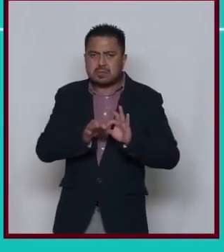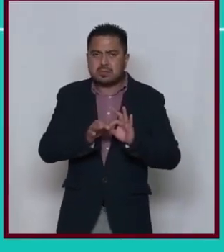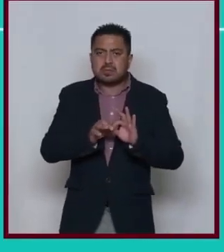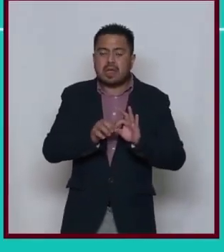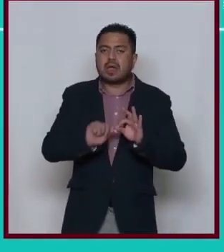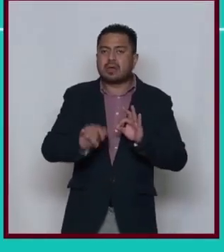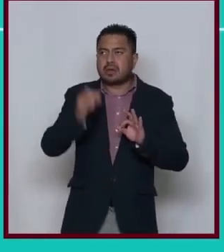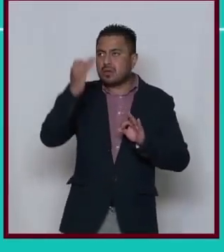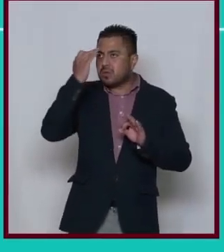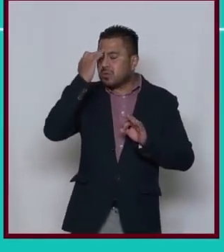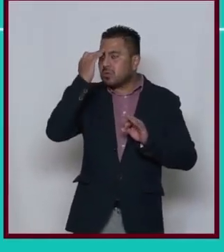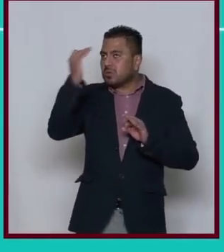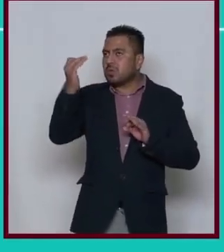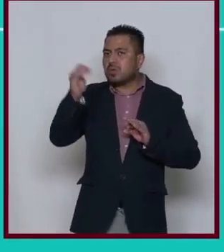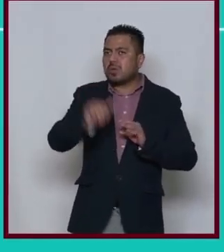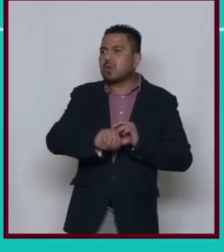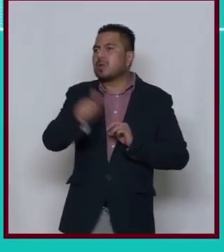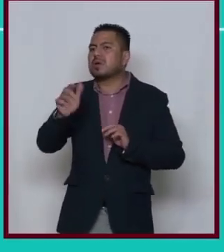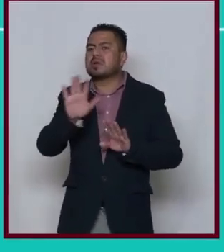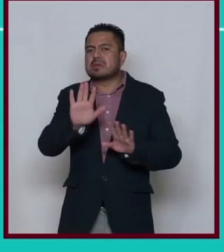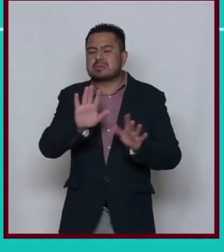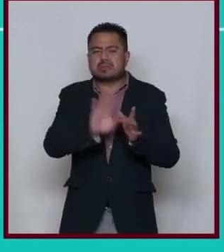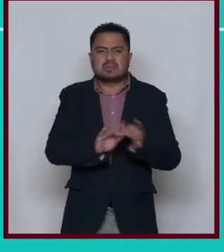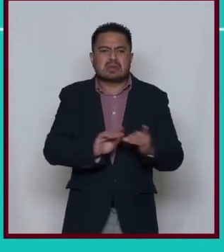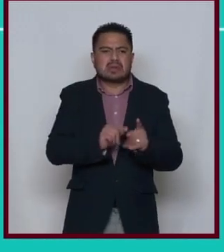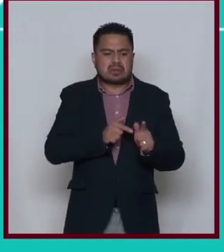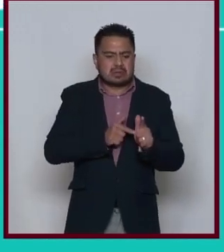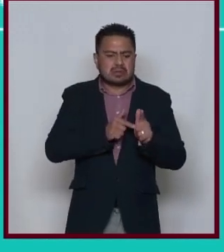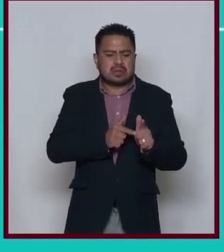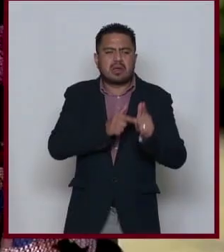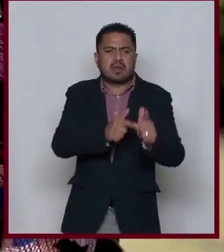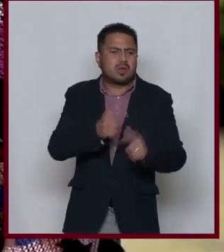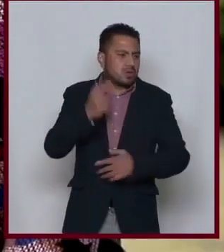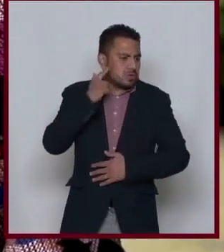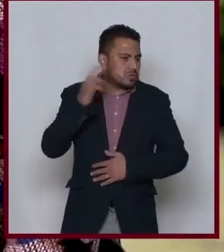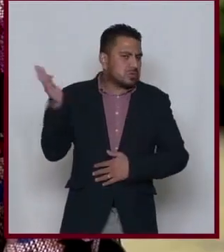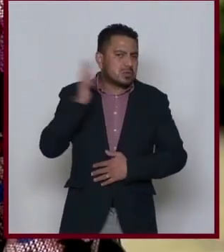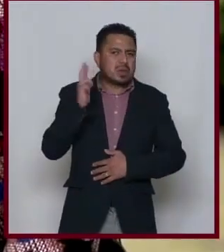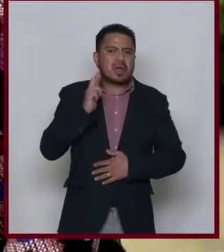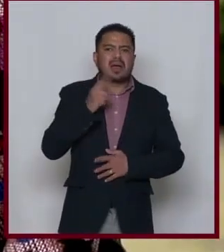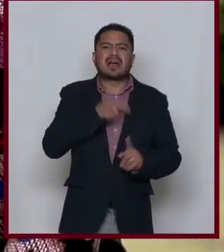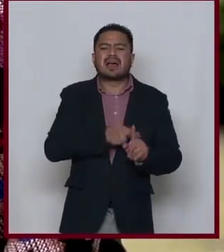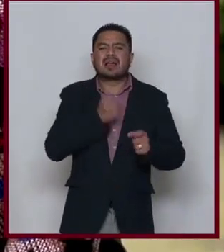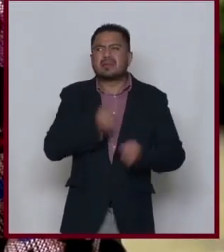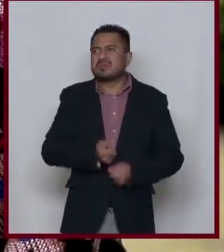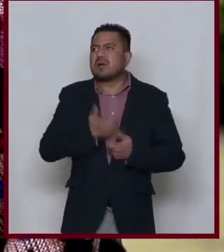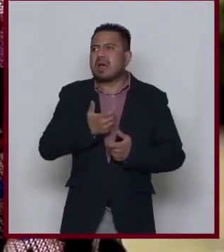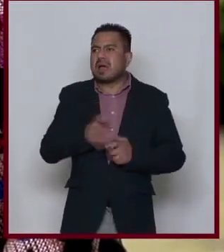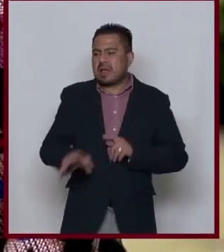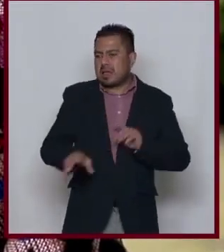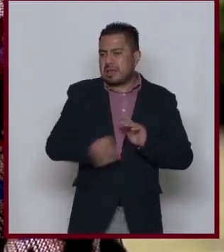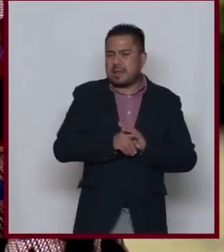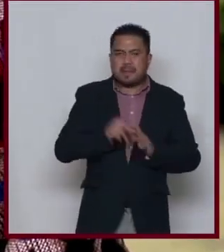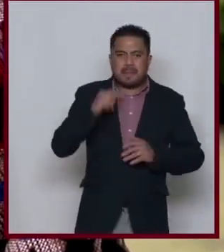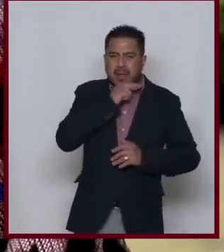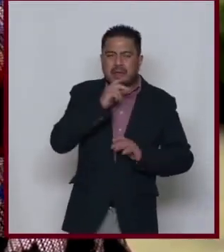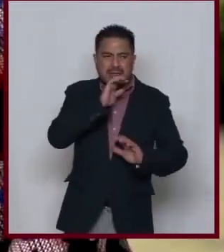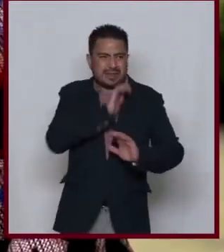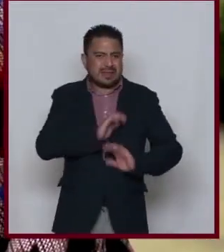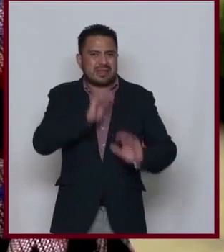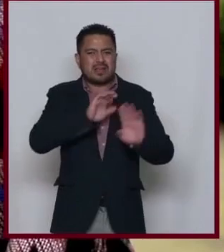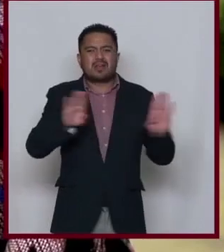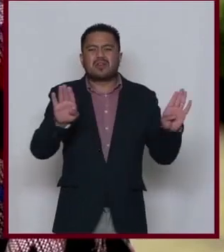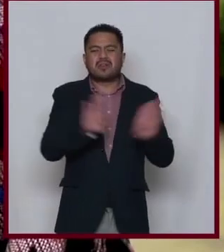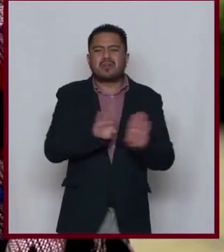cierta duración. En otras palabras, es la sucesión de sonidos. La melodía es eso que se te pega bien rápido de las canciones, ¿no?